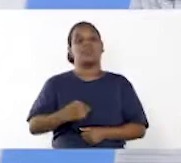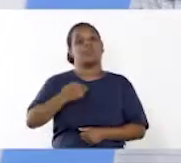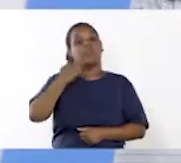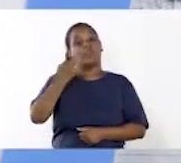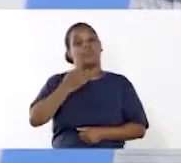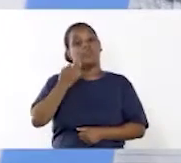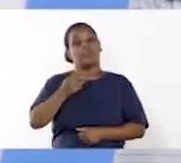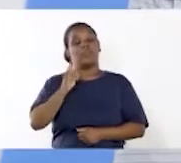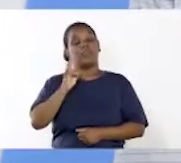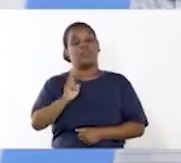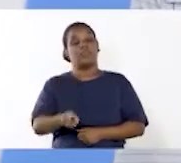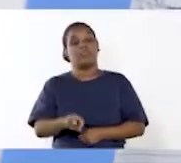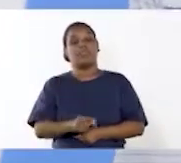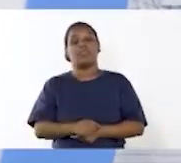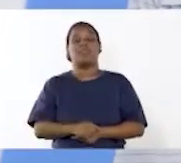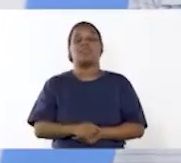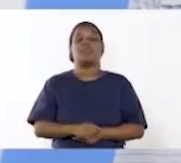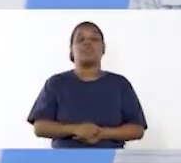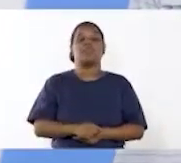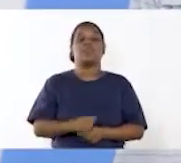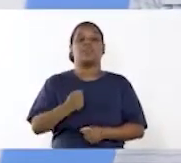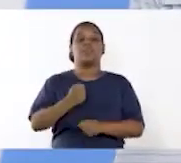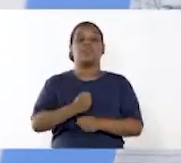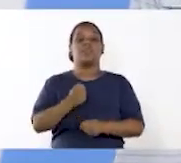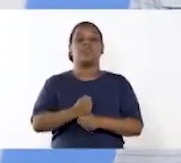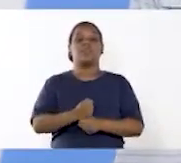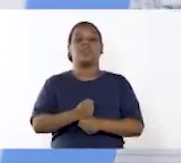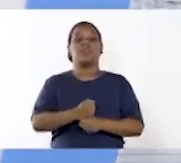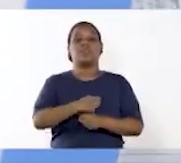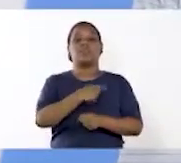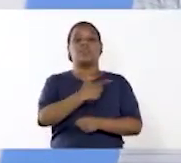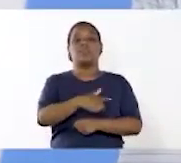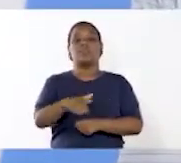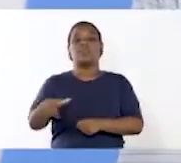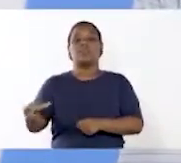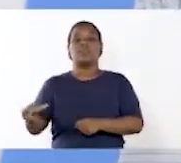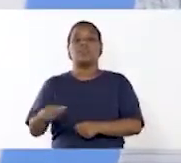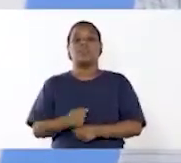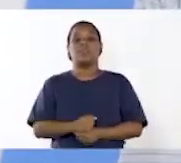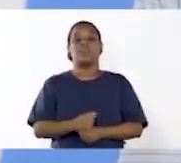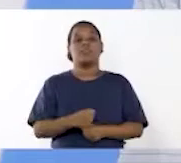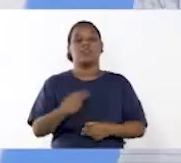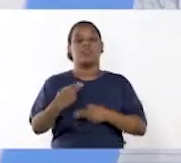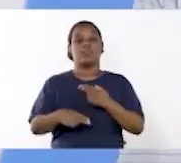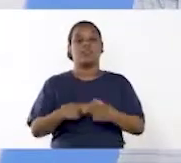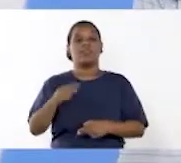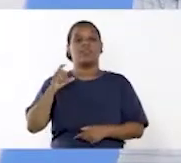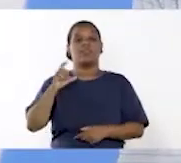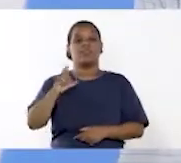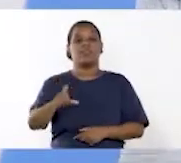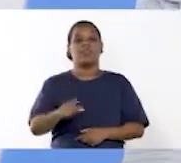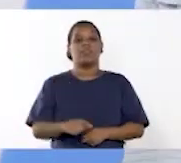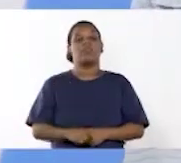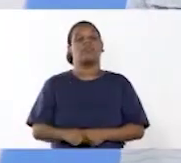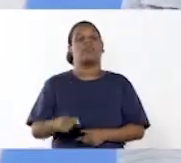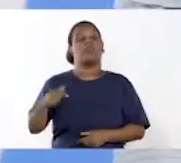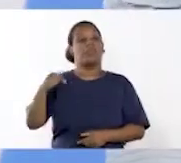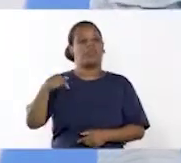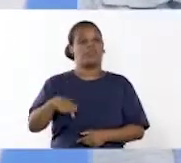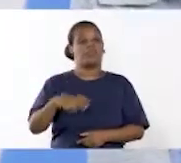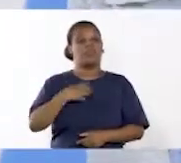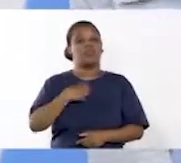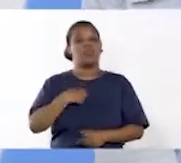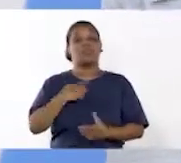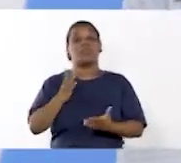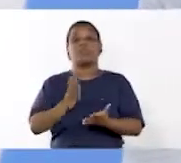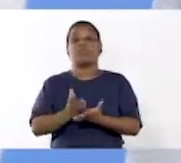le orientaron el trabajo práctico a realizar al final. O sea que desde ahí tenemos